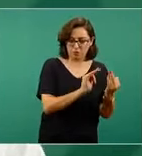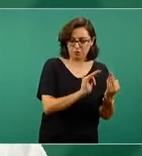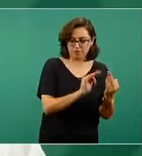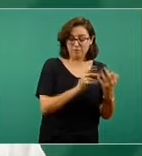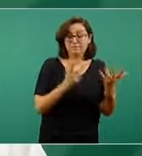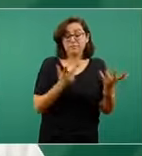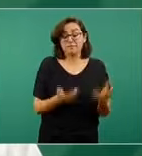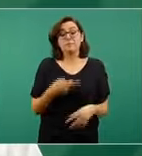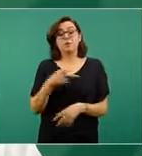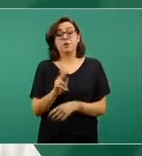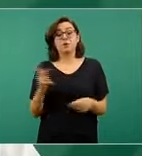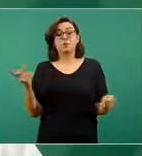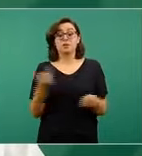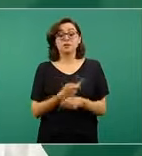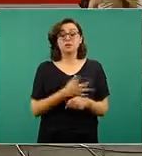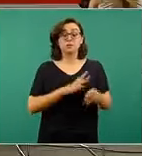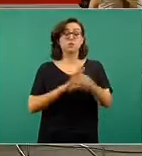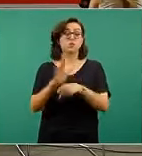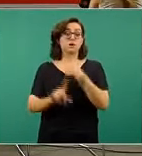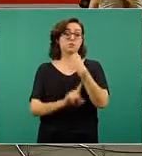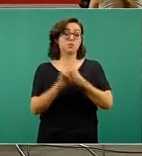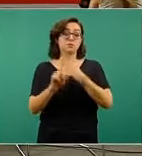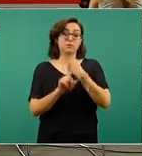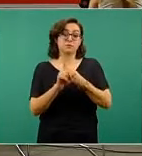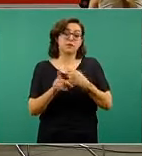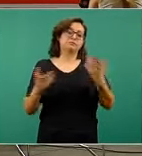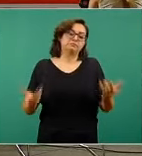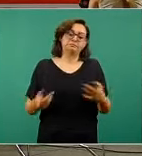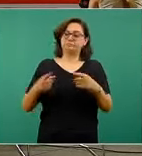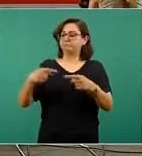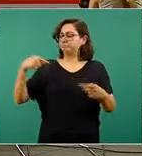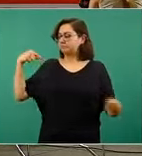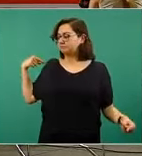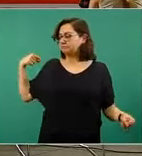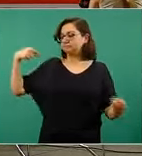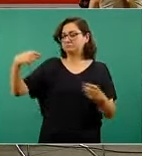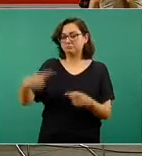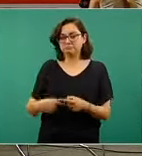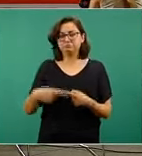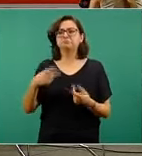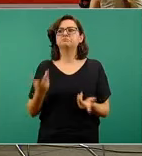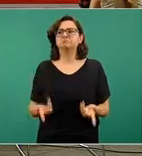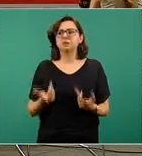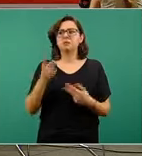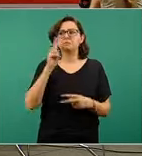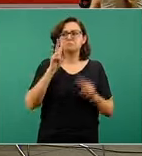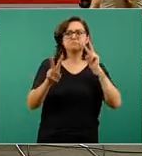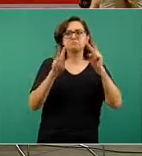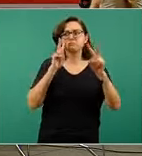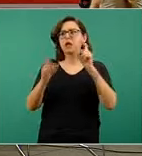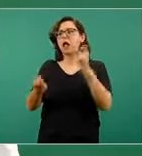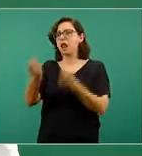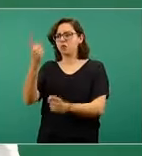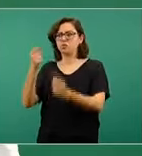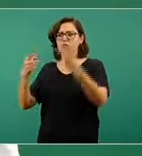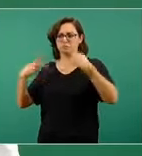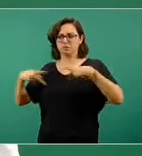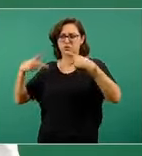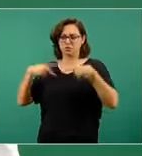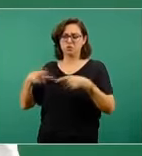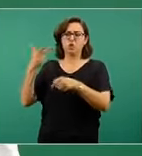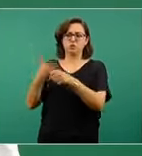ámbito social, hemos visto en un par de semanas recientes algunas manifestaciones legítimas, indudablemente, de personal de